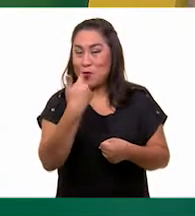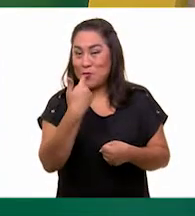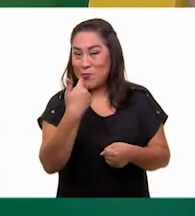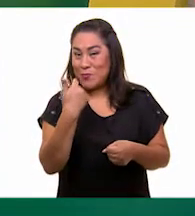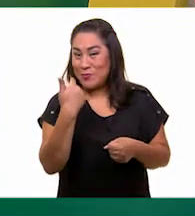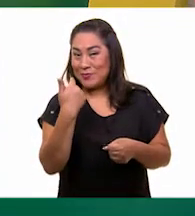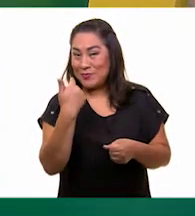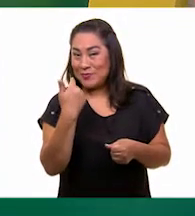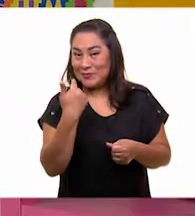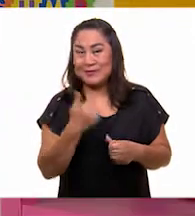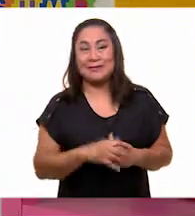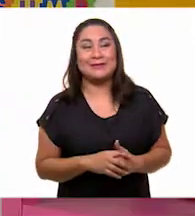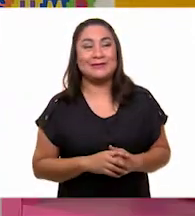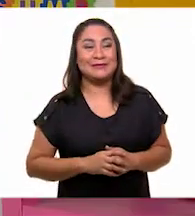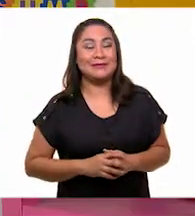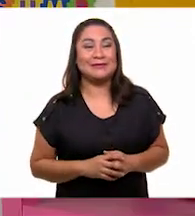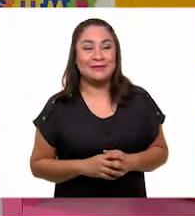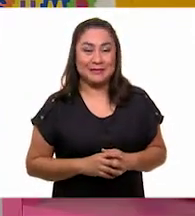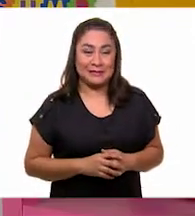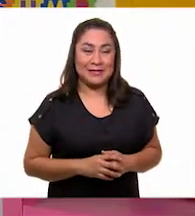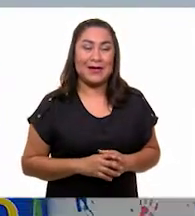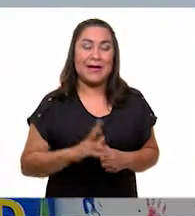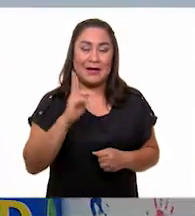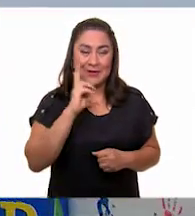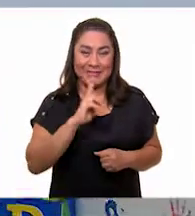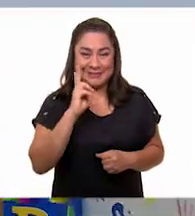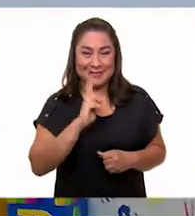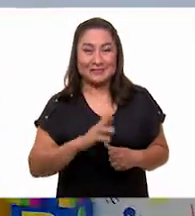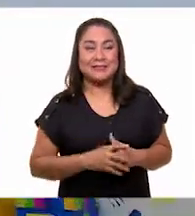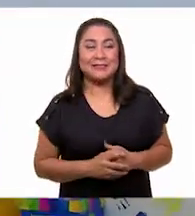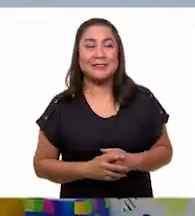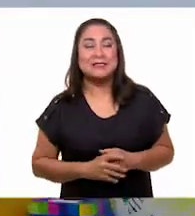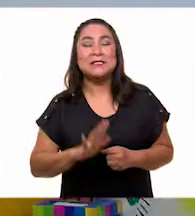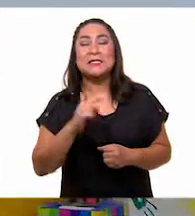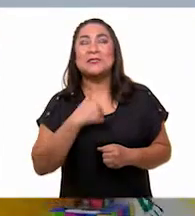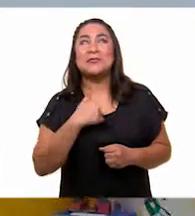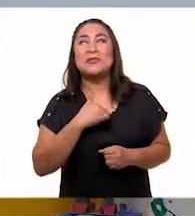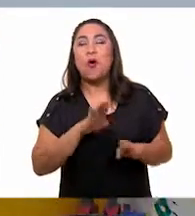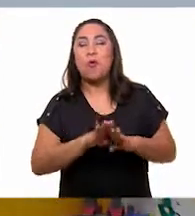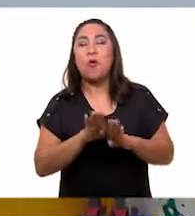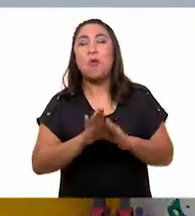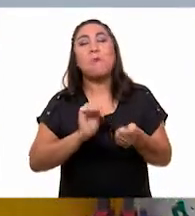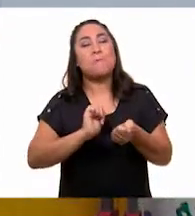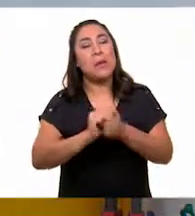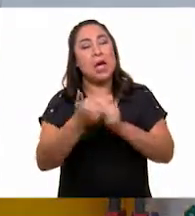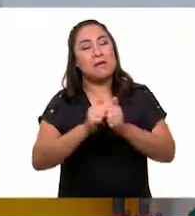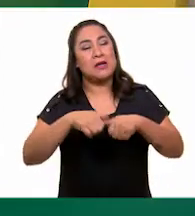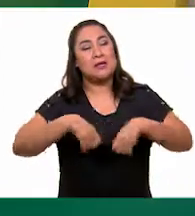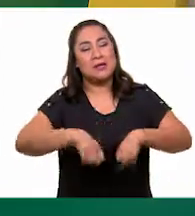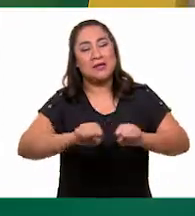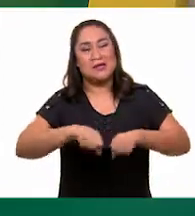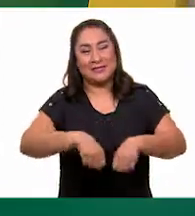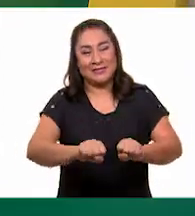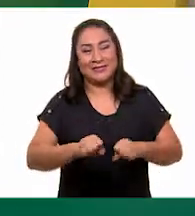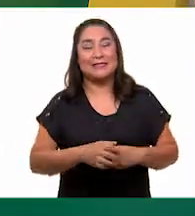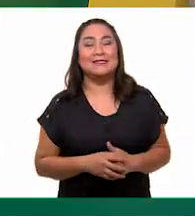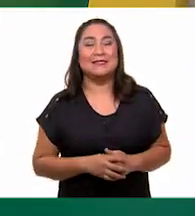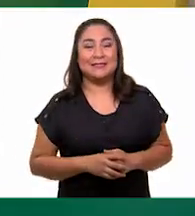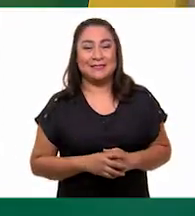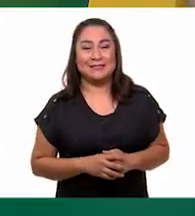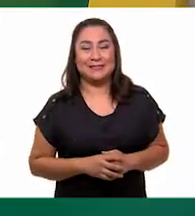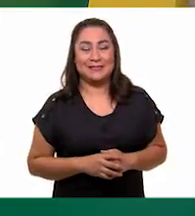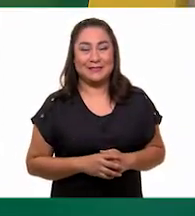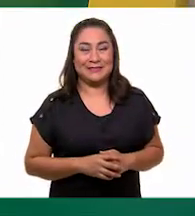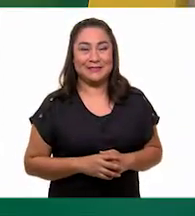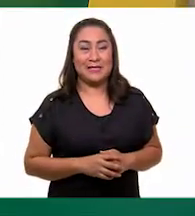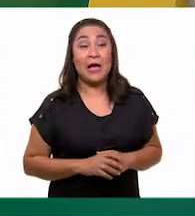masa. Muy bien. Y me voy a sentir como panadero. La, la, la, la, la, la, la, la, la. Yo voy a... la. Ah,